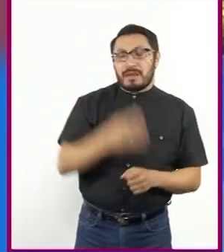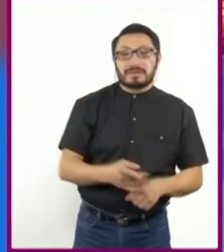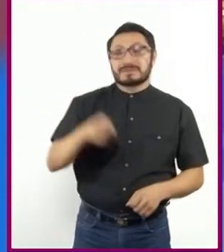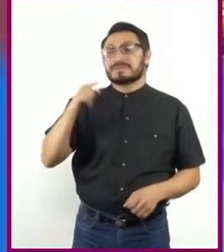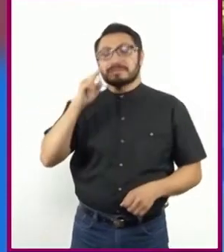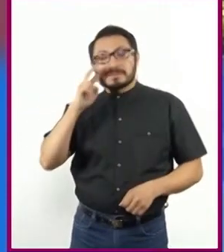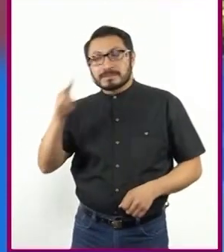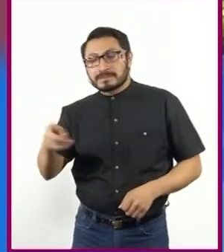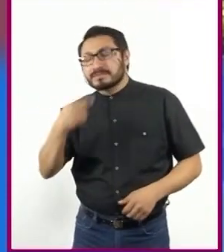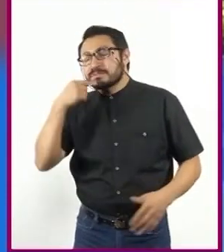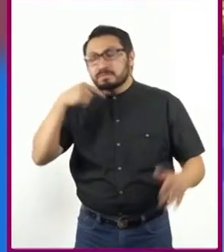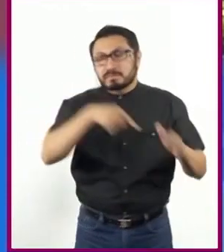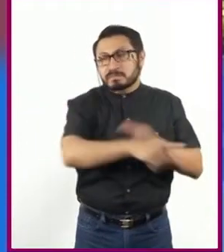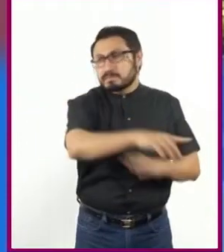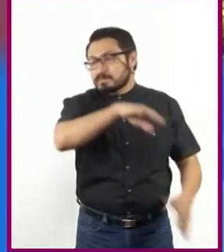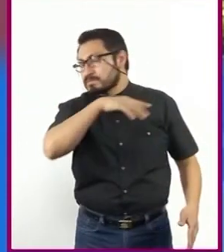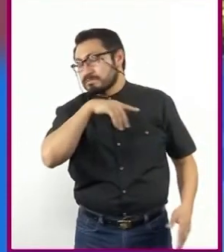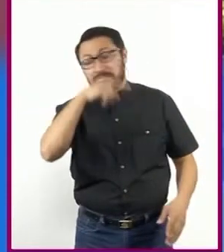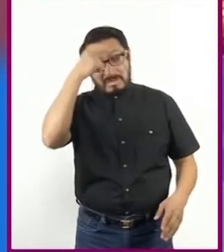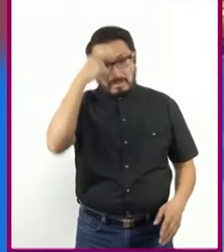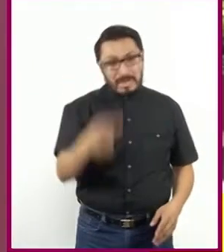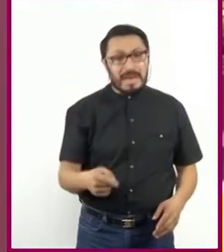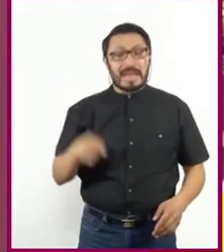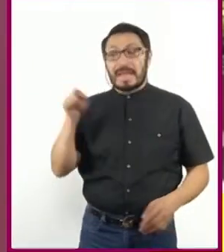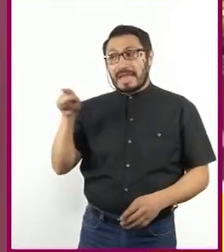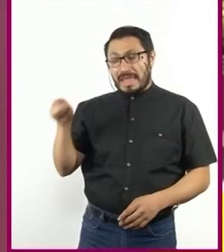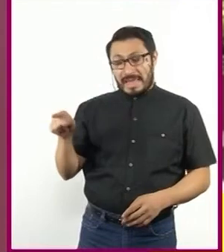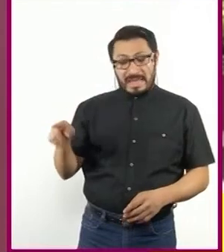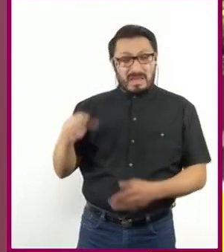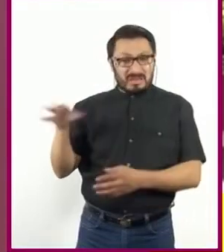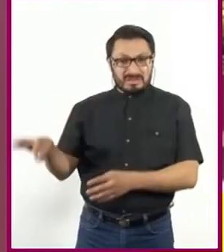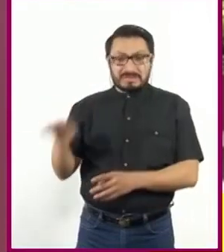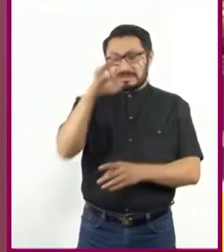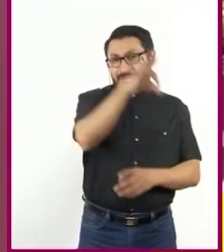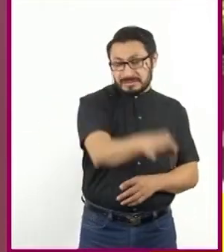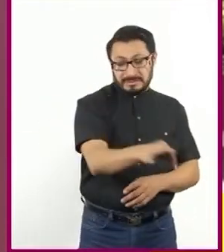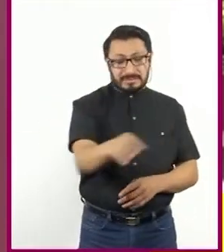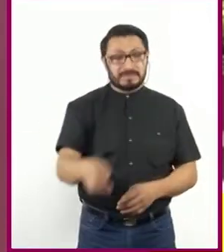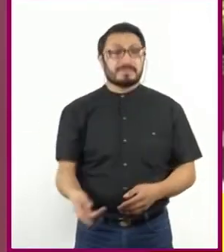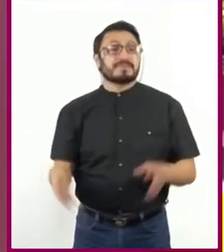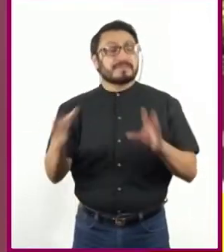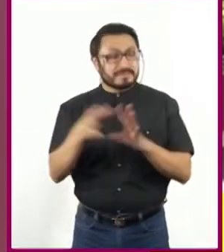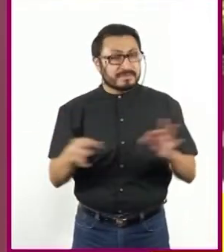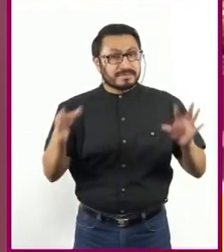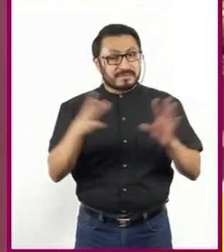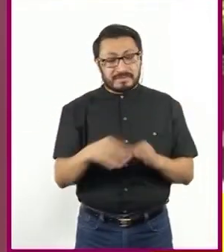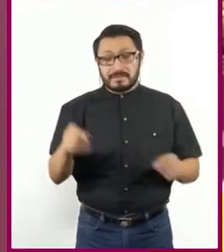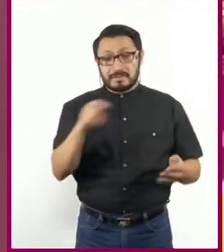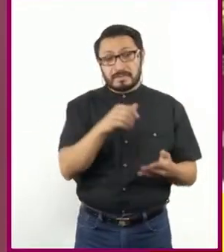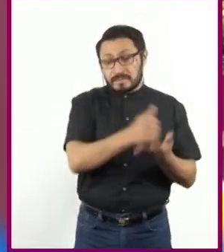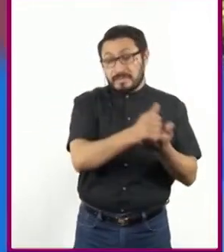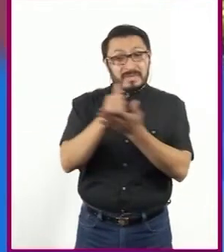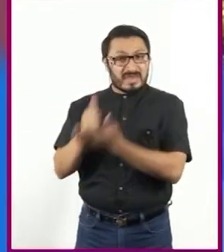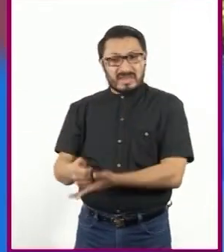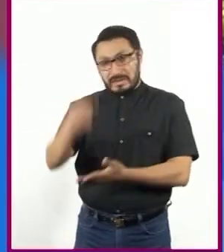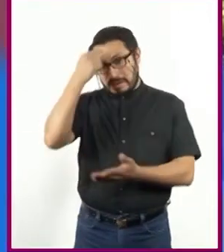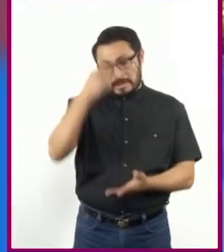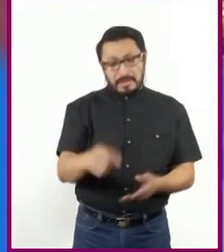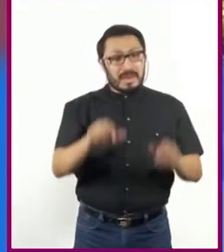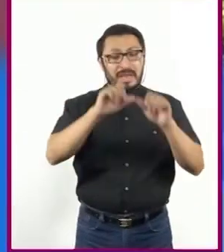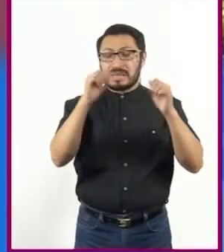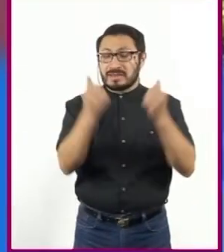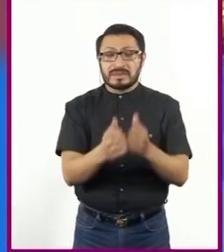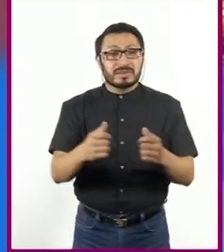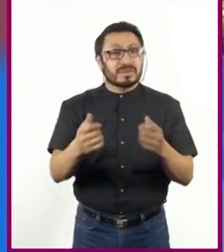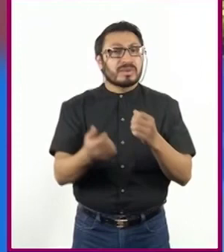denunciar y tratar de proporcionar ayuda a través de grupos o asociaciones civiles. Sobre todo, tenemos